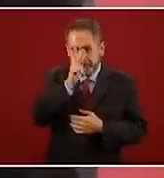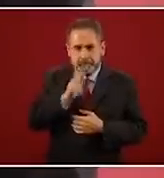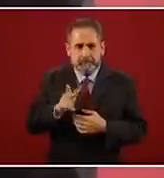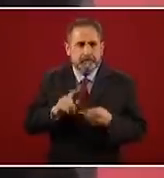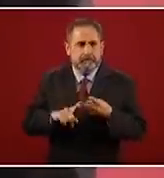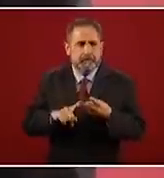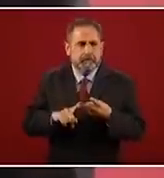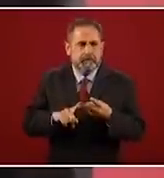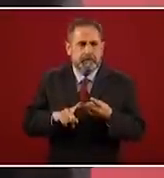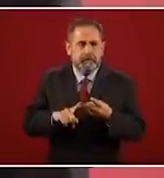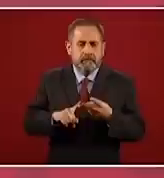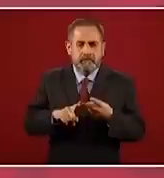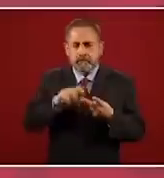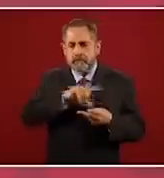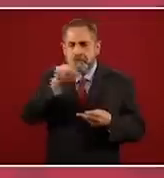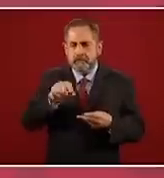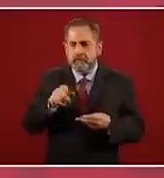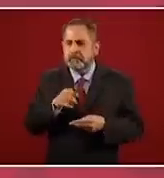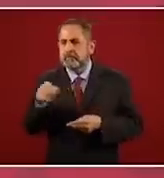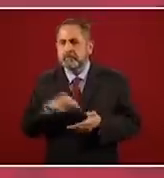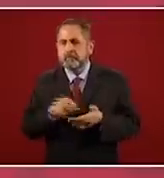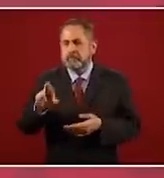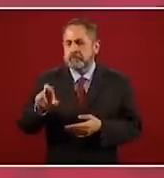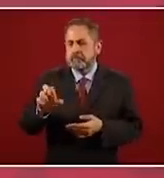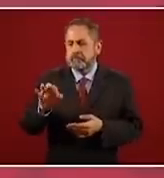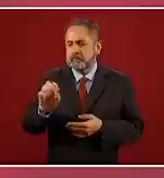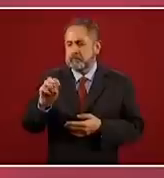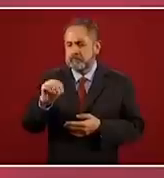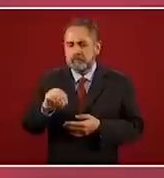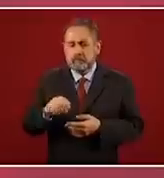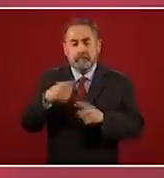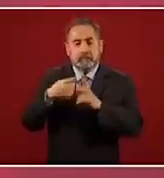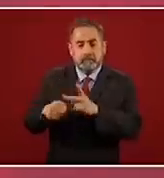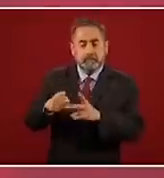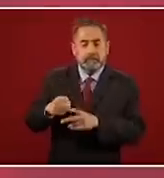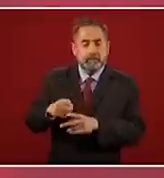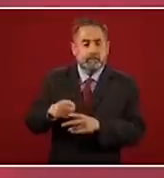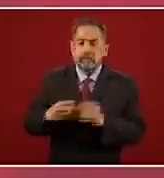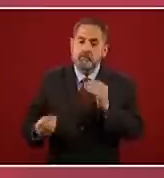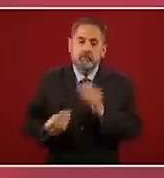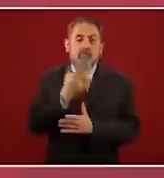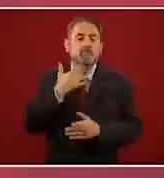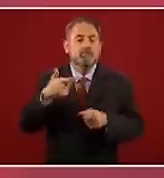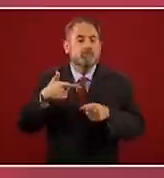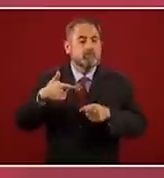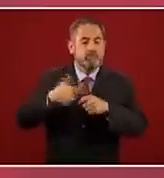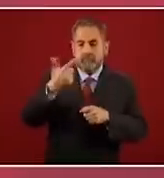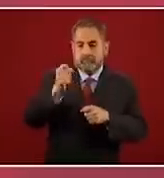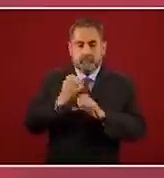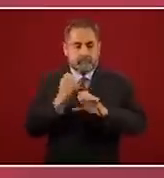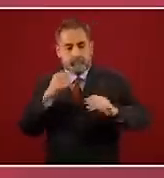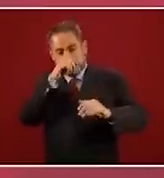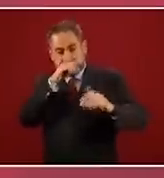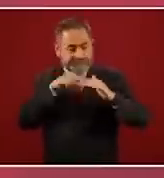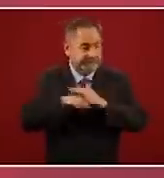vamos a Reforma, porque vamos a dar el banderazo del gasoducto hacia